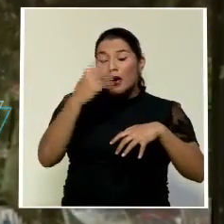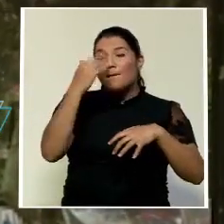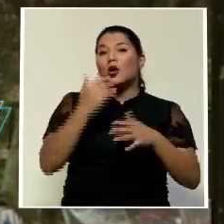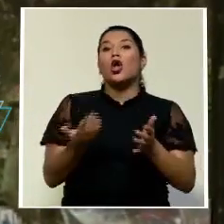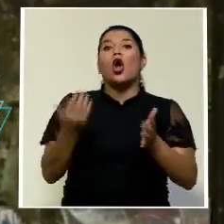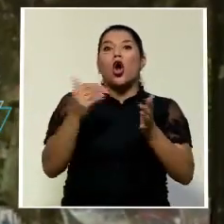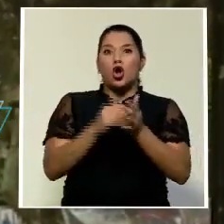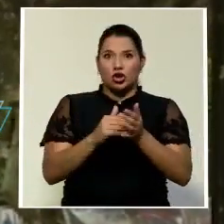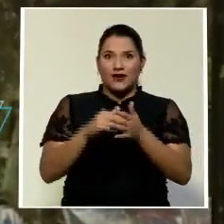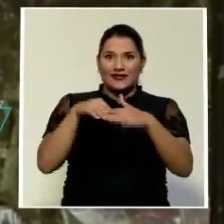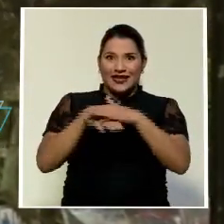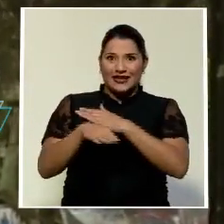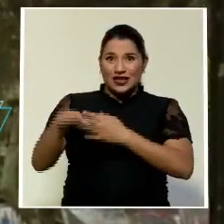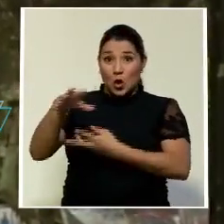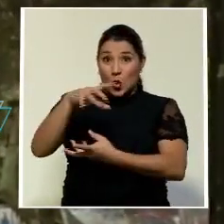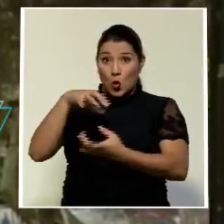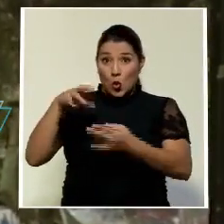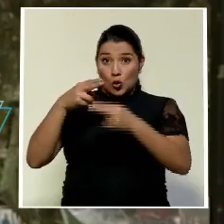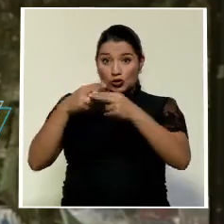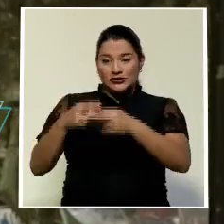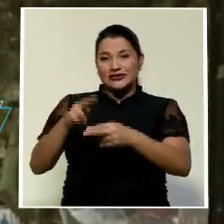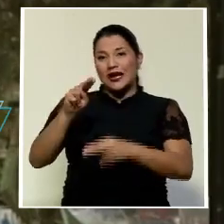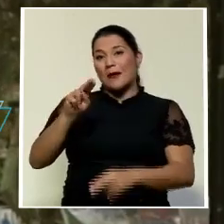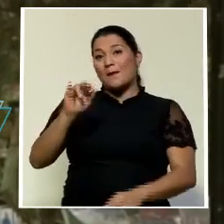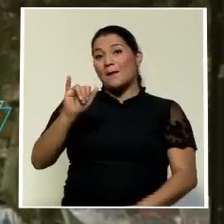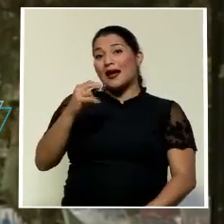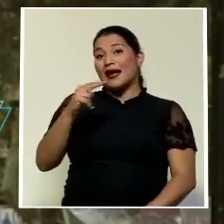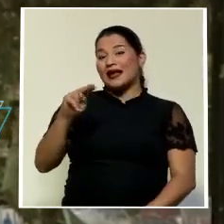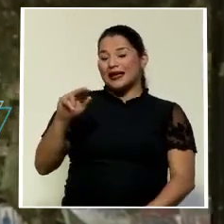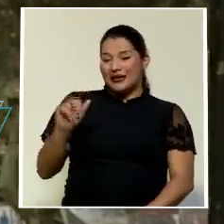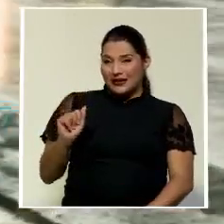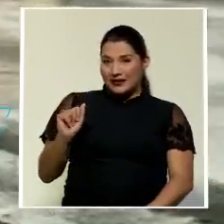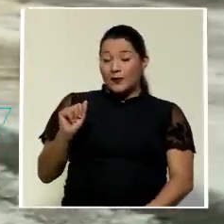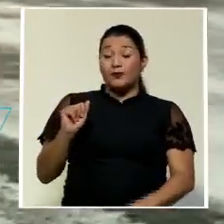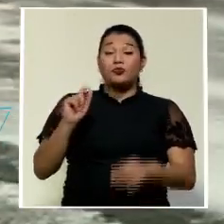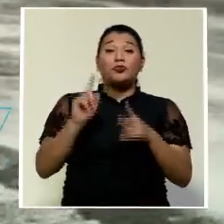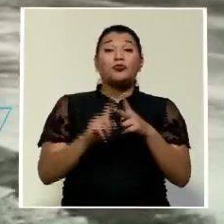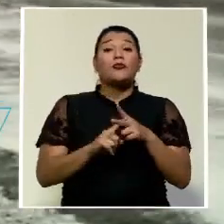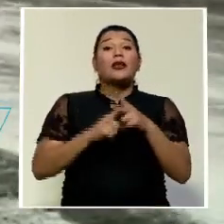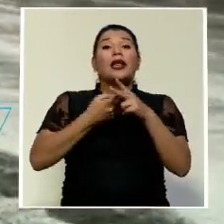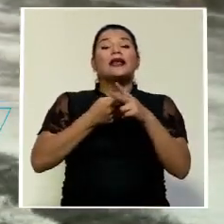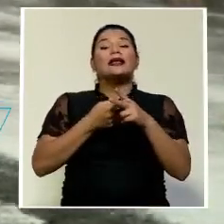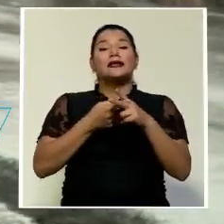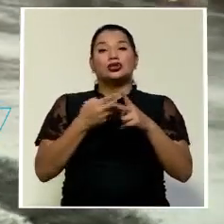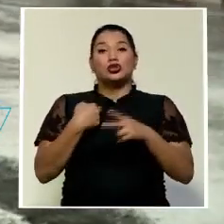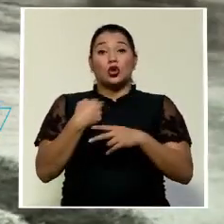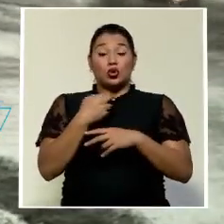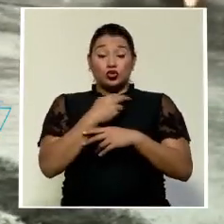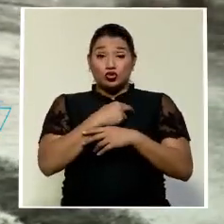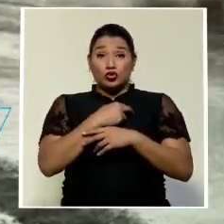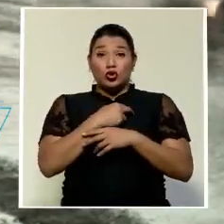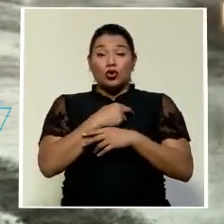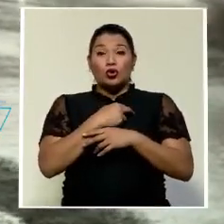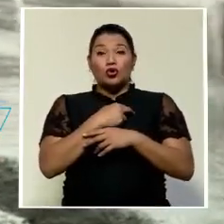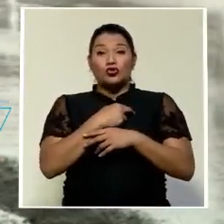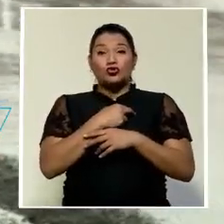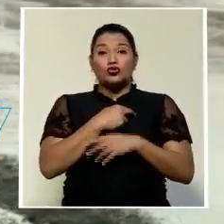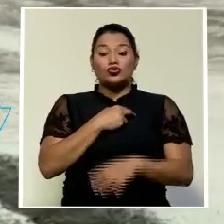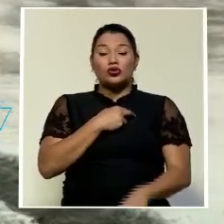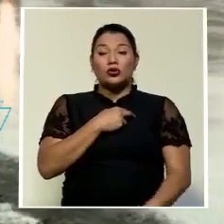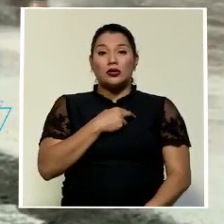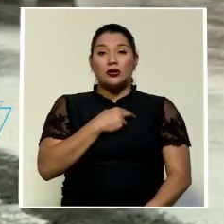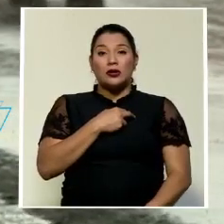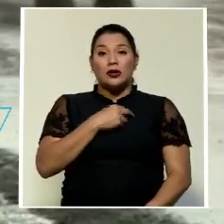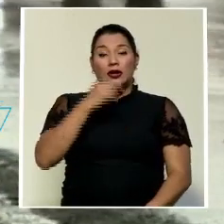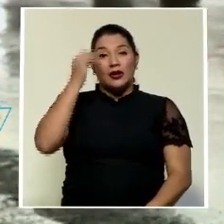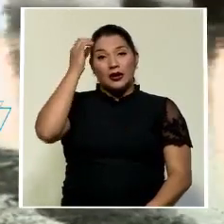nuevamente el fenómeno de la Niña. En principio, aunque tendríamos el establecimiento de este fenómeno, no sería